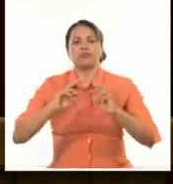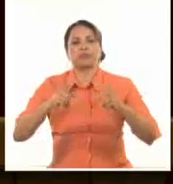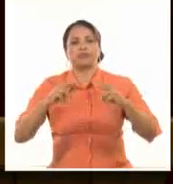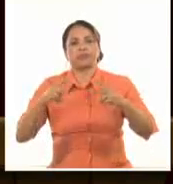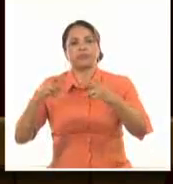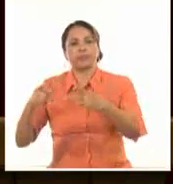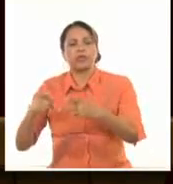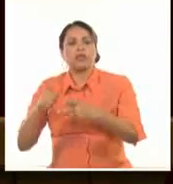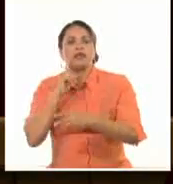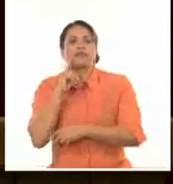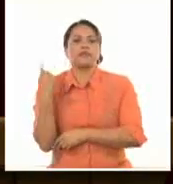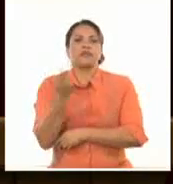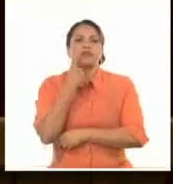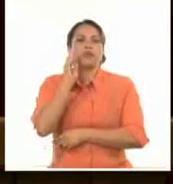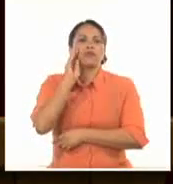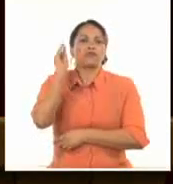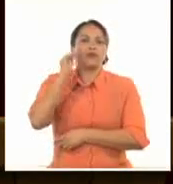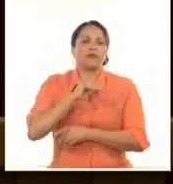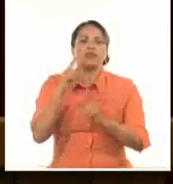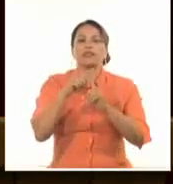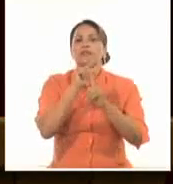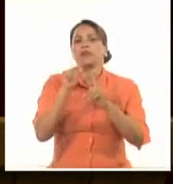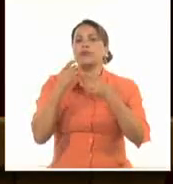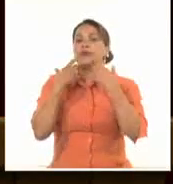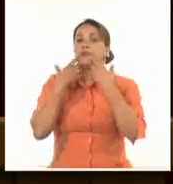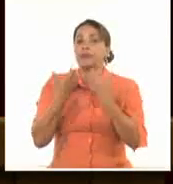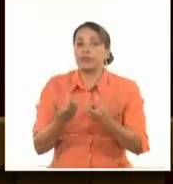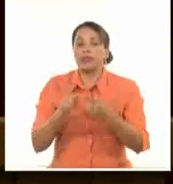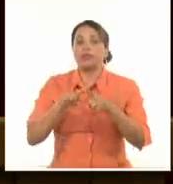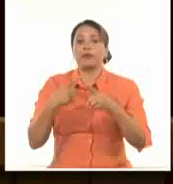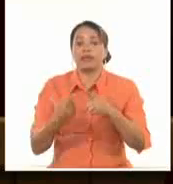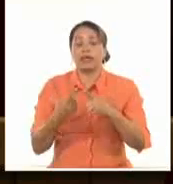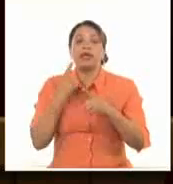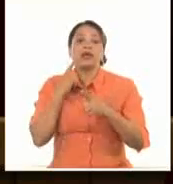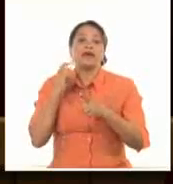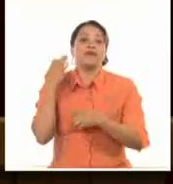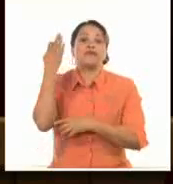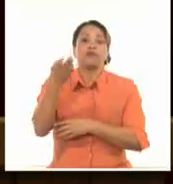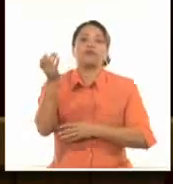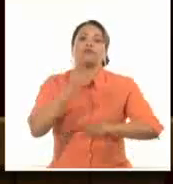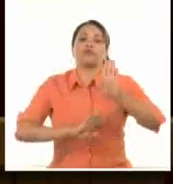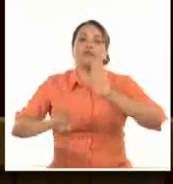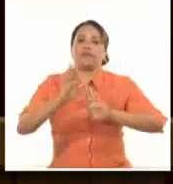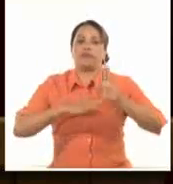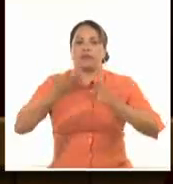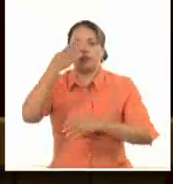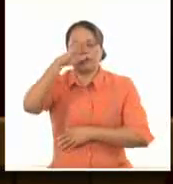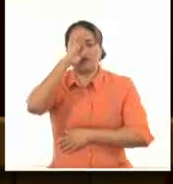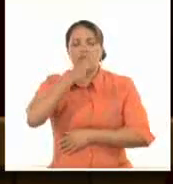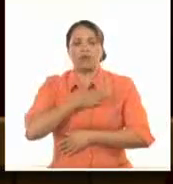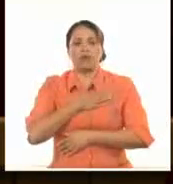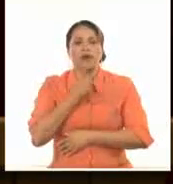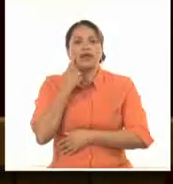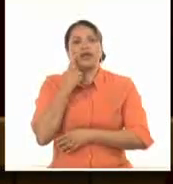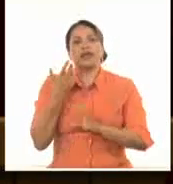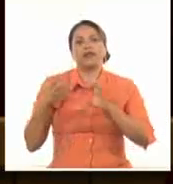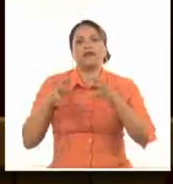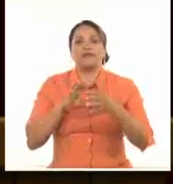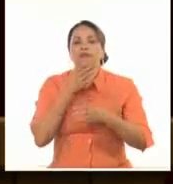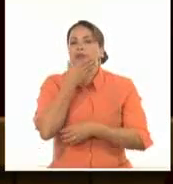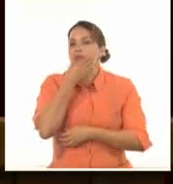de saberes sobre estos temas cruciales para la defensa de la nación cubana desde la perspectiva de la